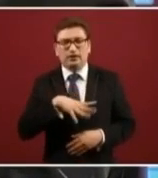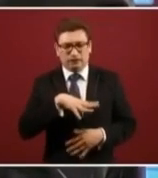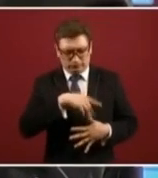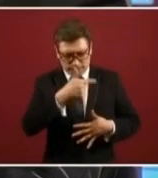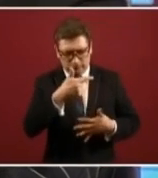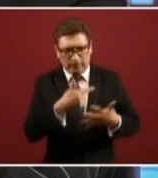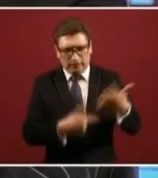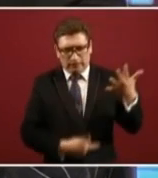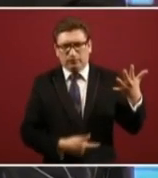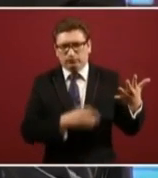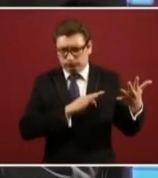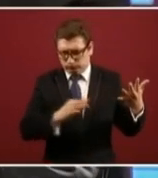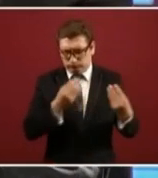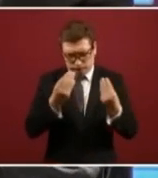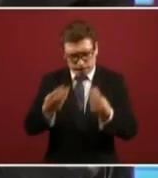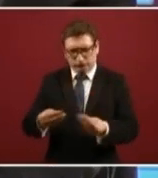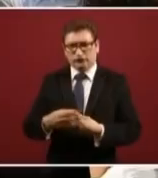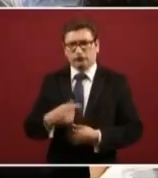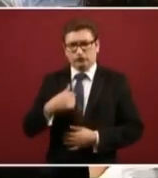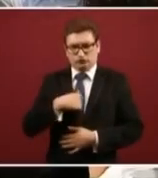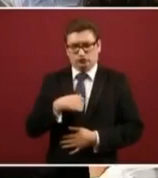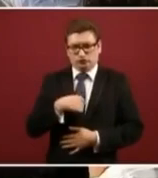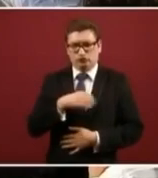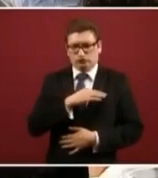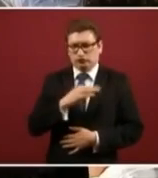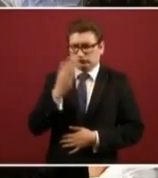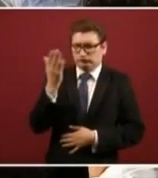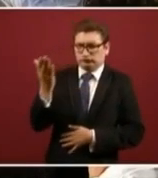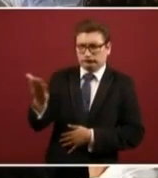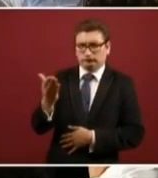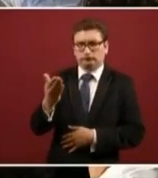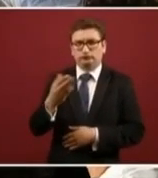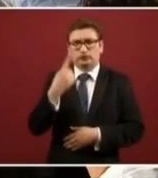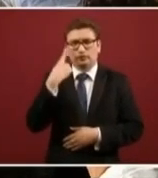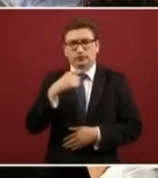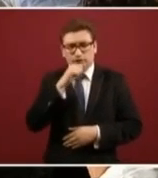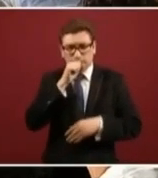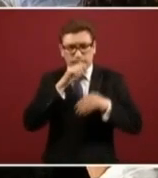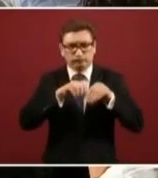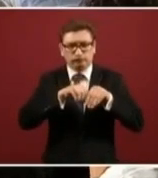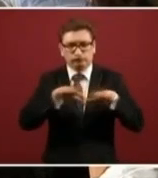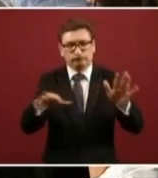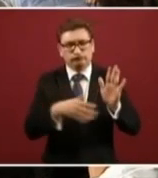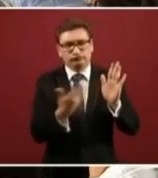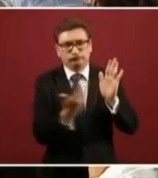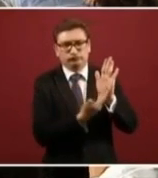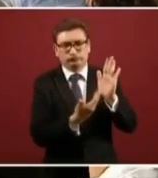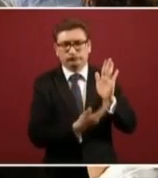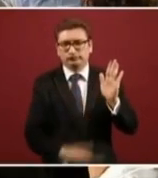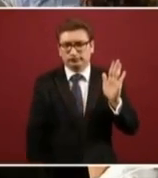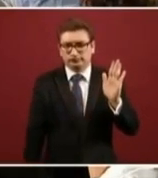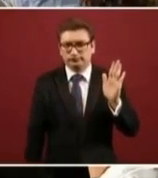pedir que se publique de